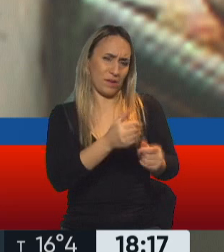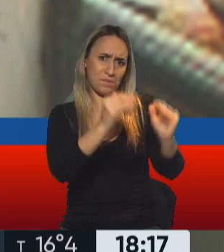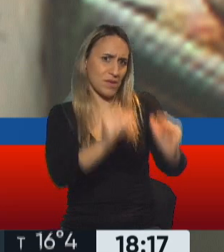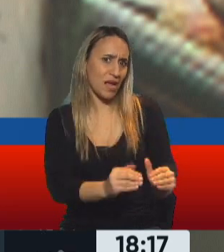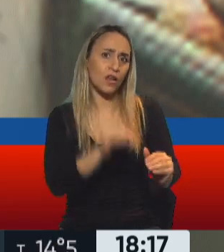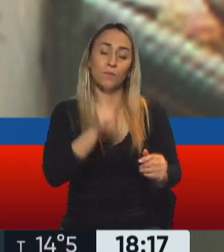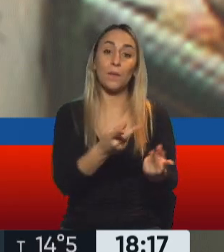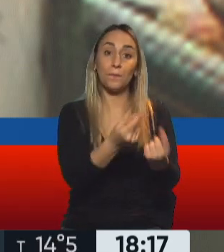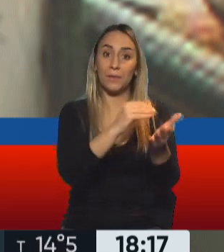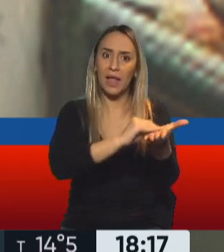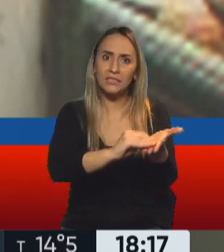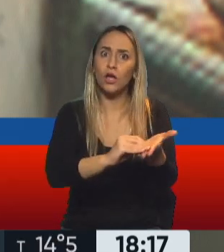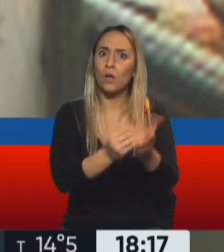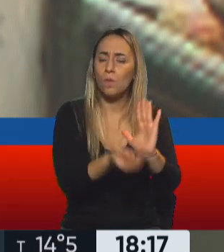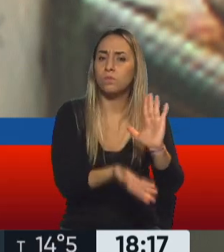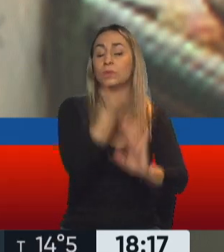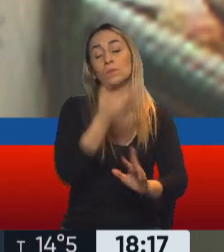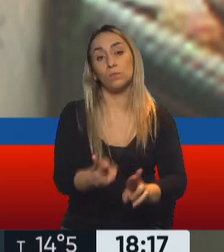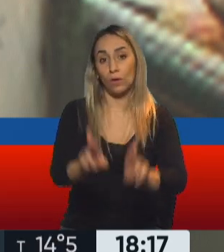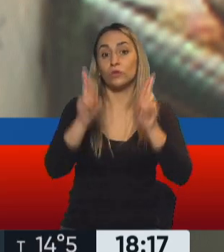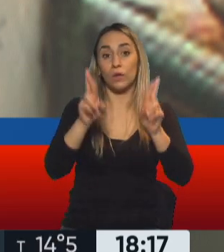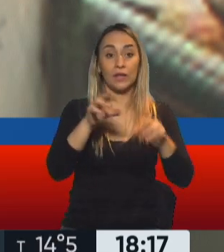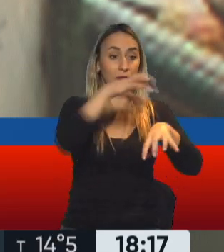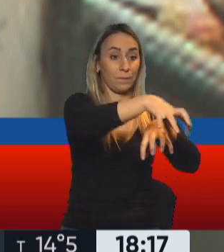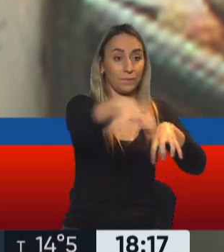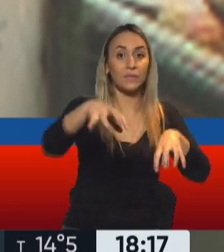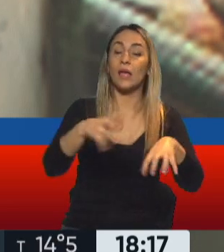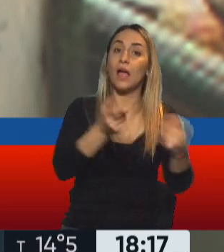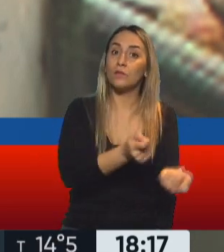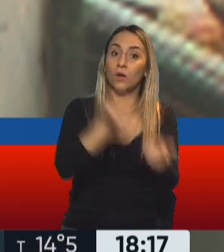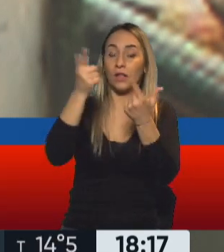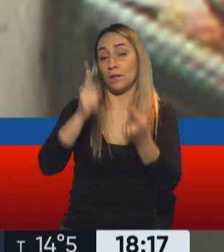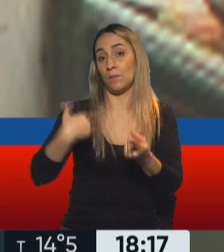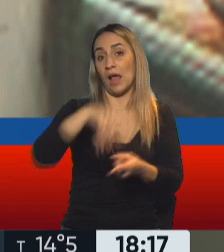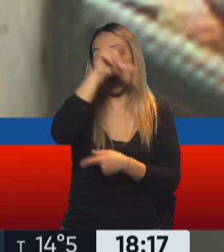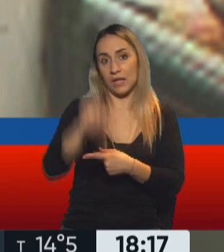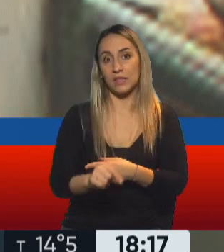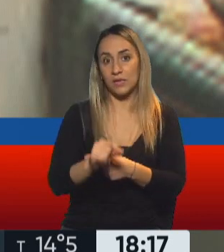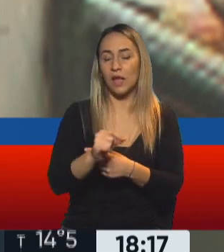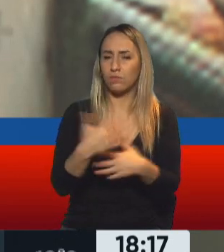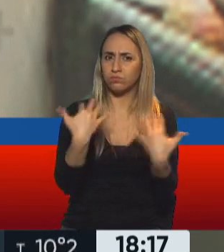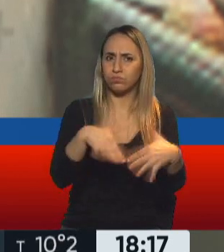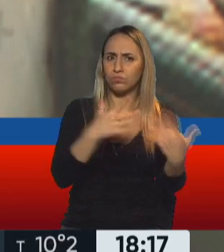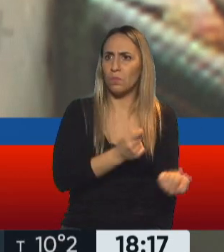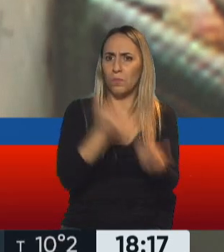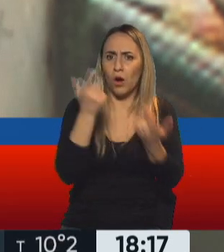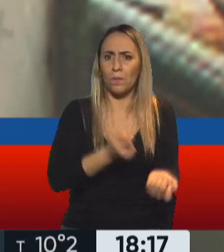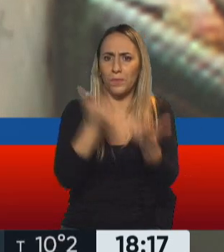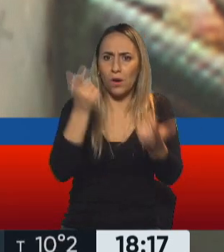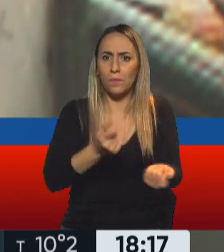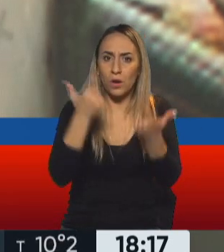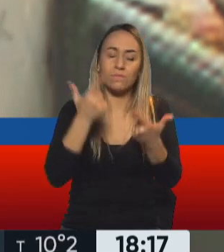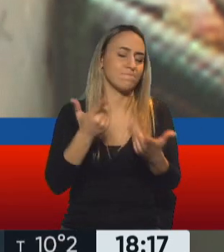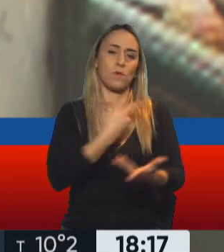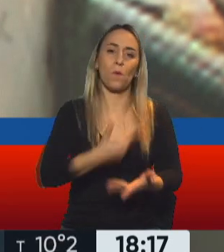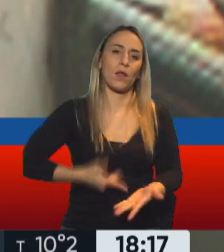de precios y, afortunadamente, hay que decir, para los exportadores y para el país también, niveles históricos de exportaciones. Se tomó esa medida de